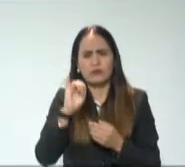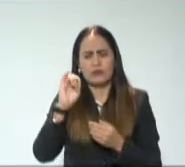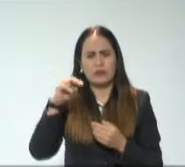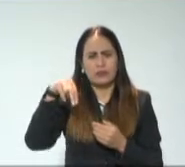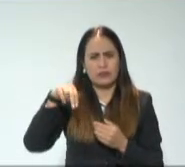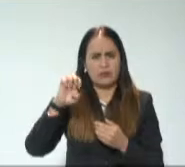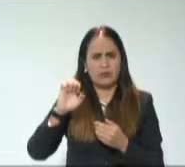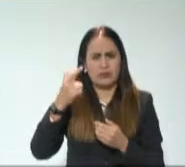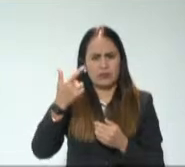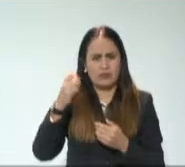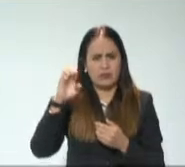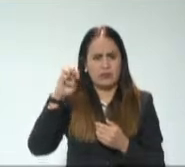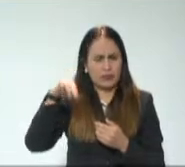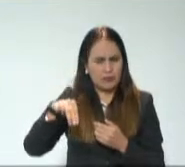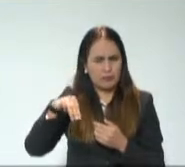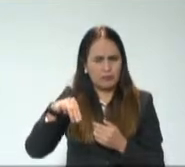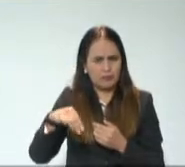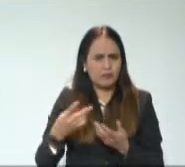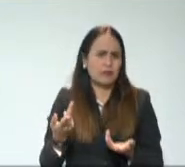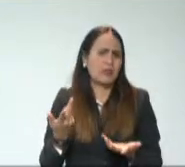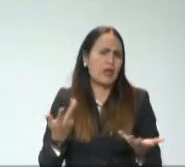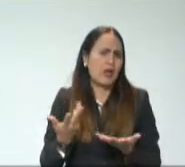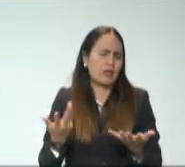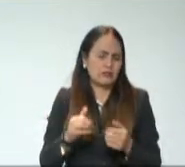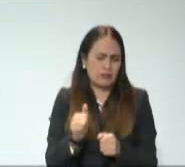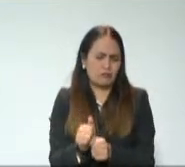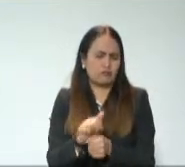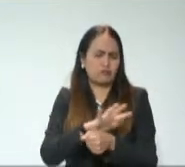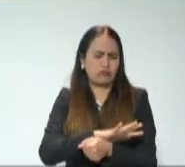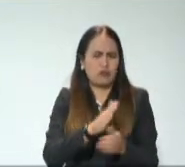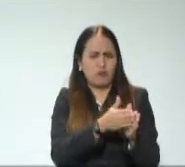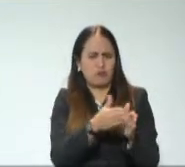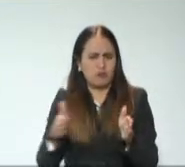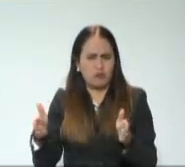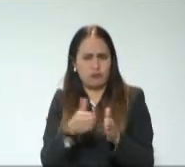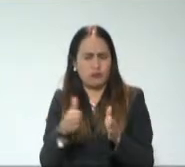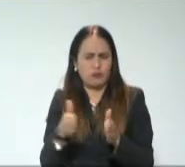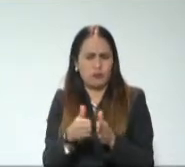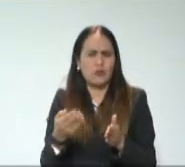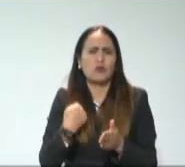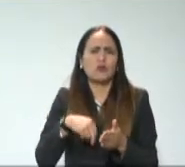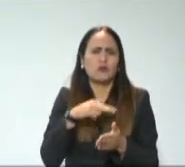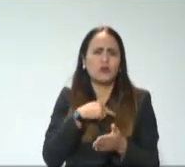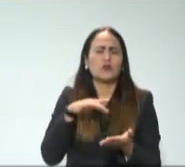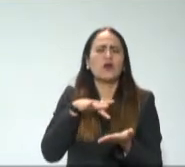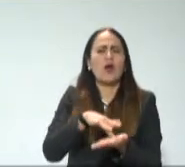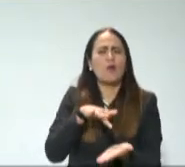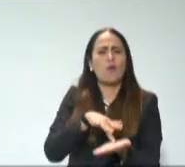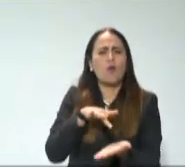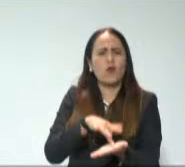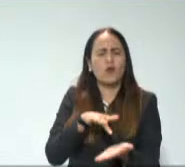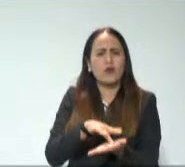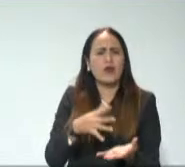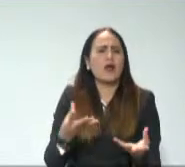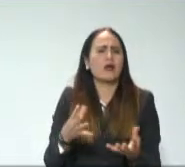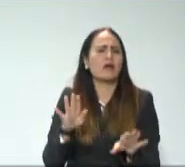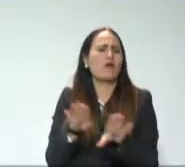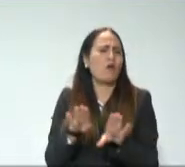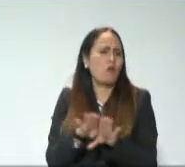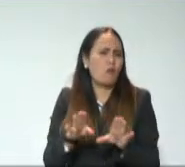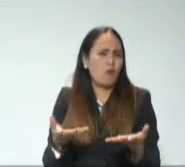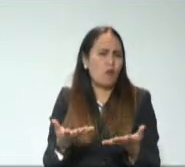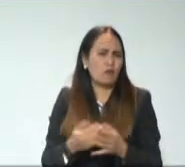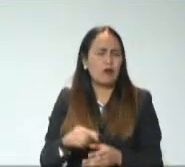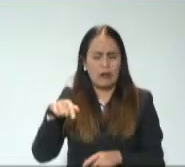inmegen en en este en esta pandemia en tratar de de de colaborar con lo que nosotros hacemos